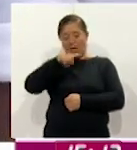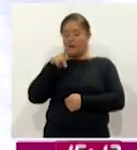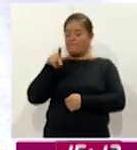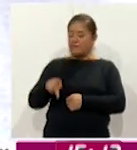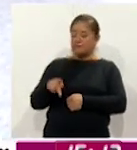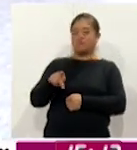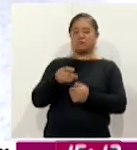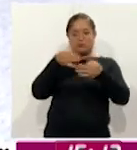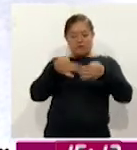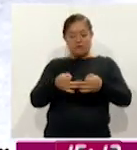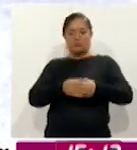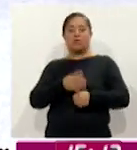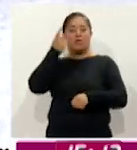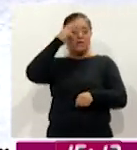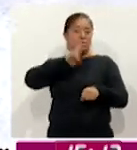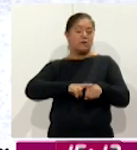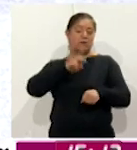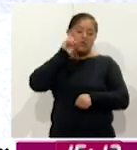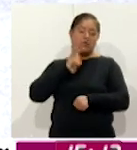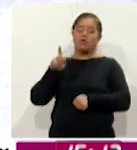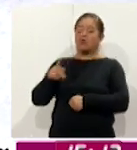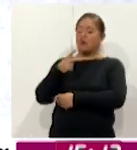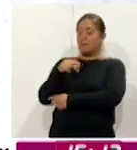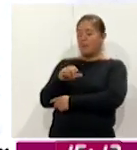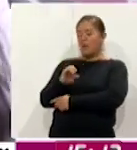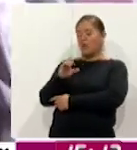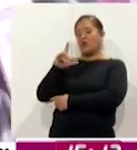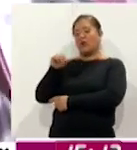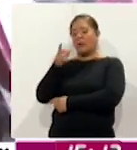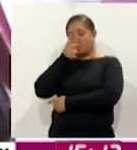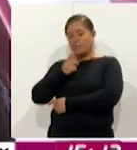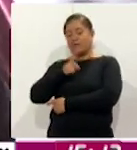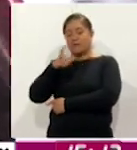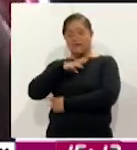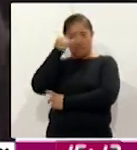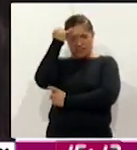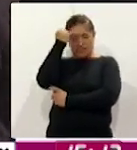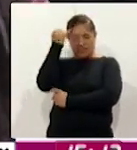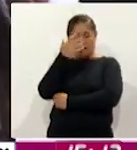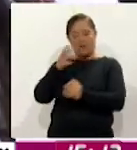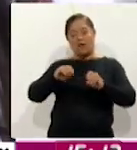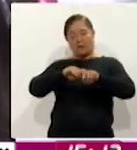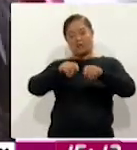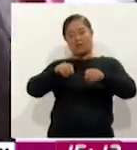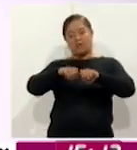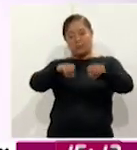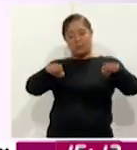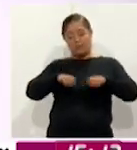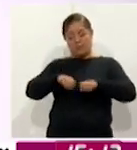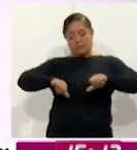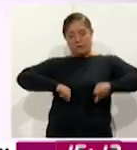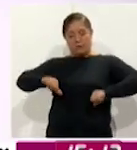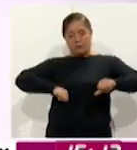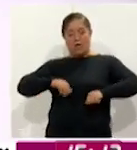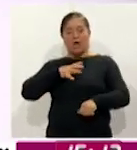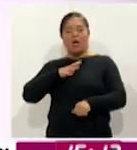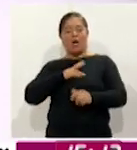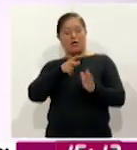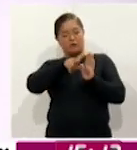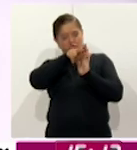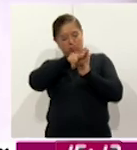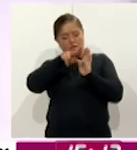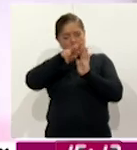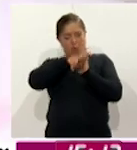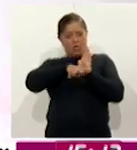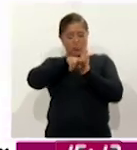Su directora, Paola Vargas Sosa, informó que como parte de la estrategia, la compañía de teatro penitenciario filmó un cortometraje donde se